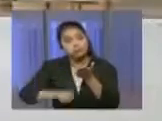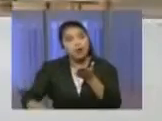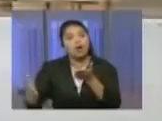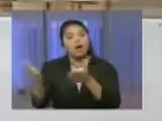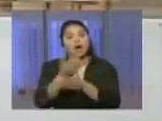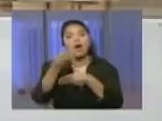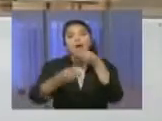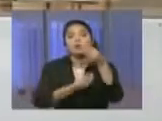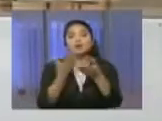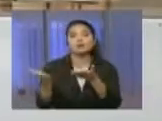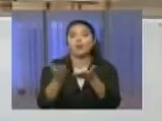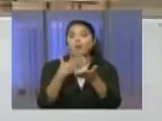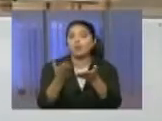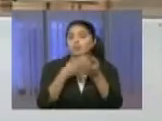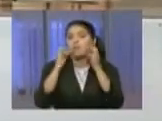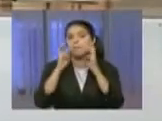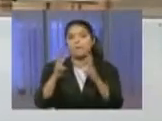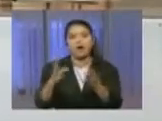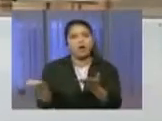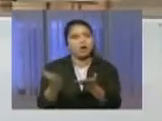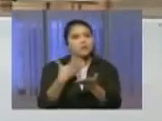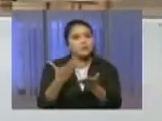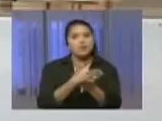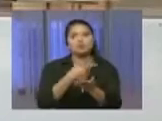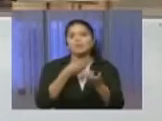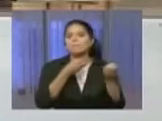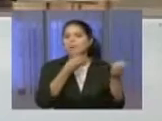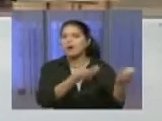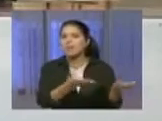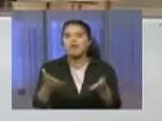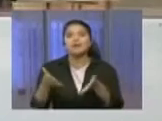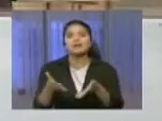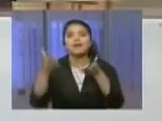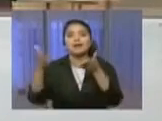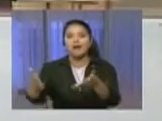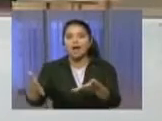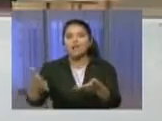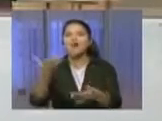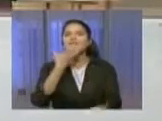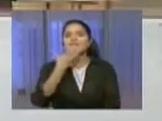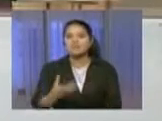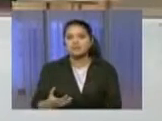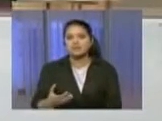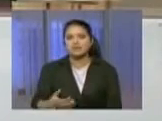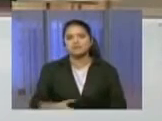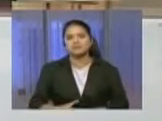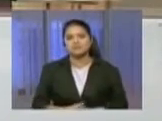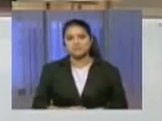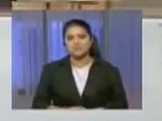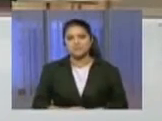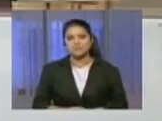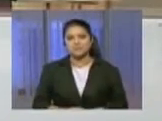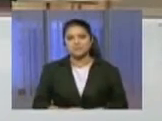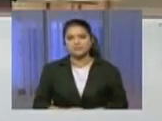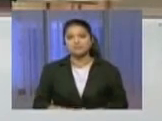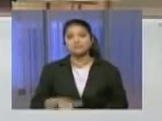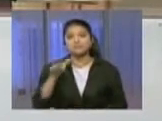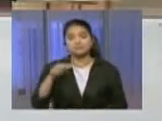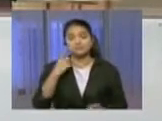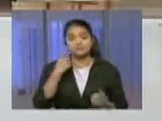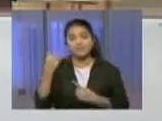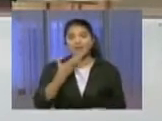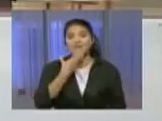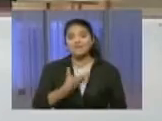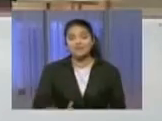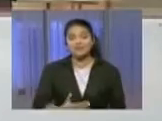libro maravilloso que le vamos a llevar de regalo al comandante Fidel Castro rus Aquí está Fidel